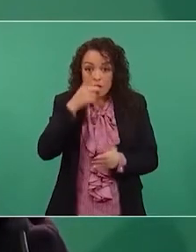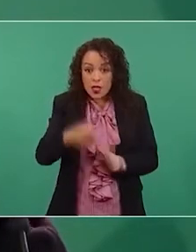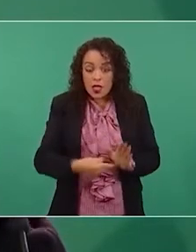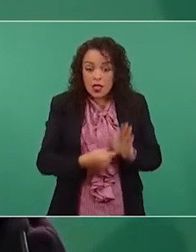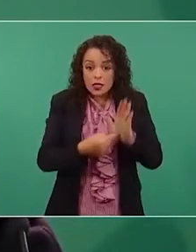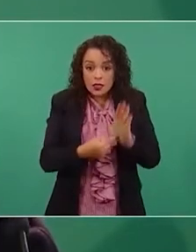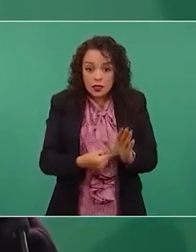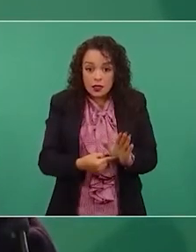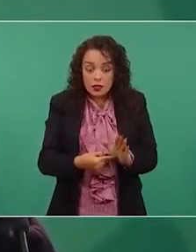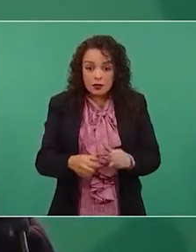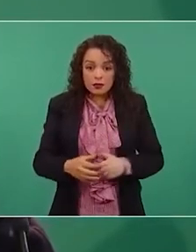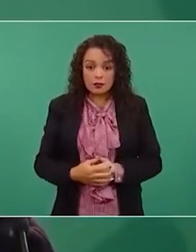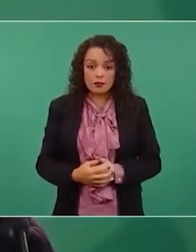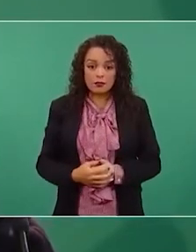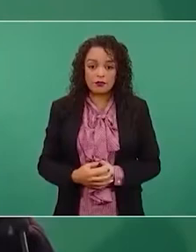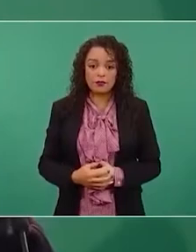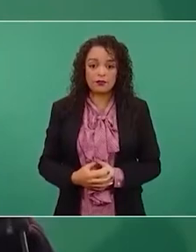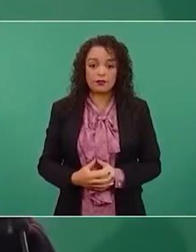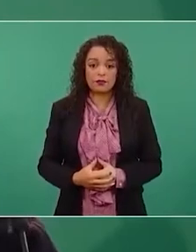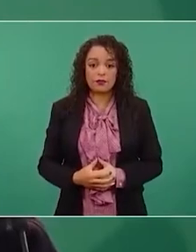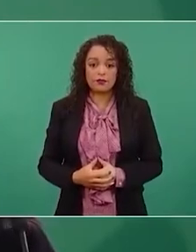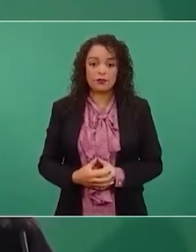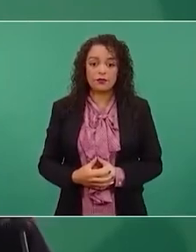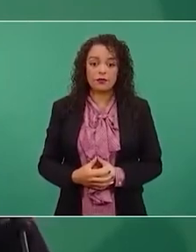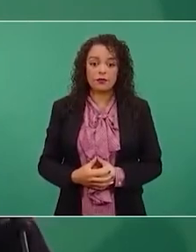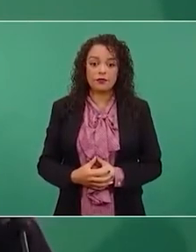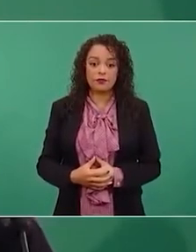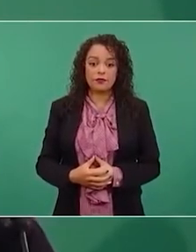que le entregaba el dinero a